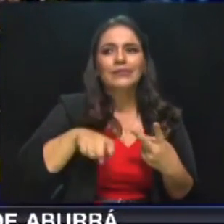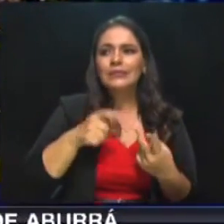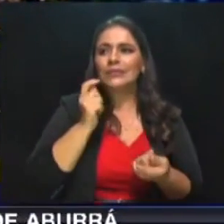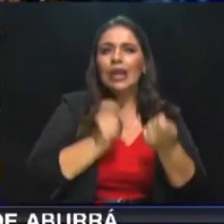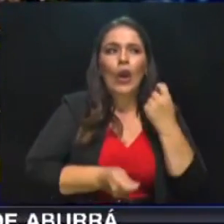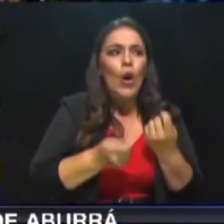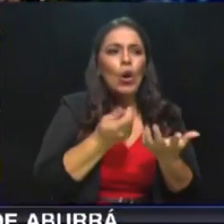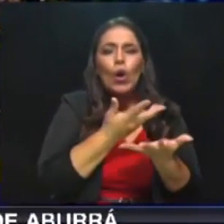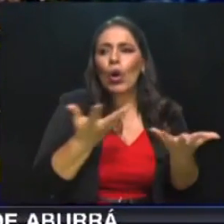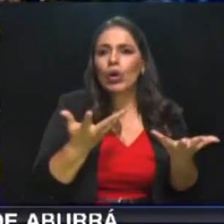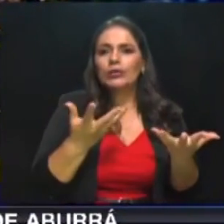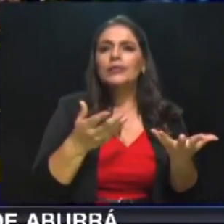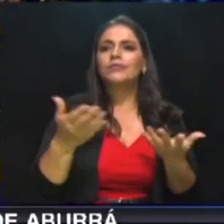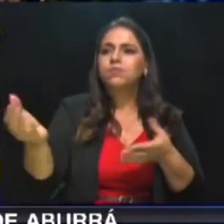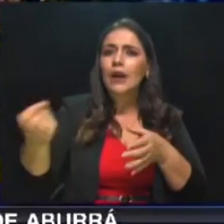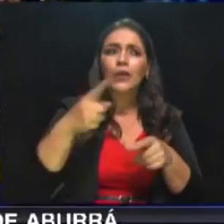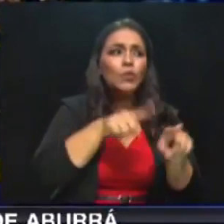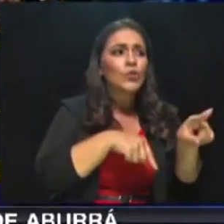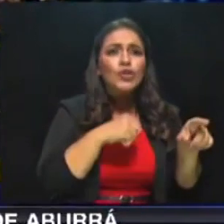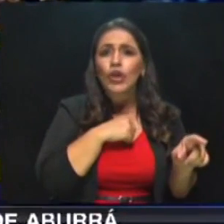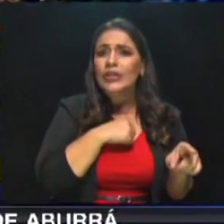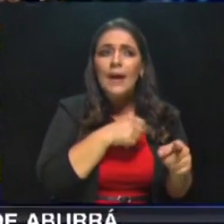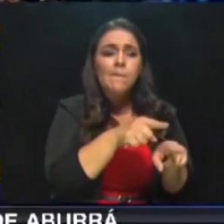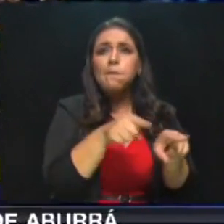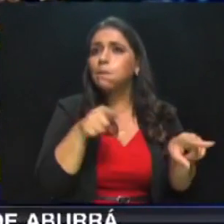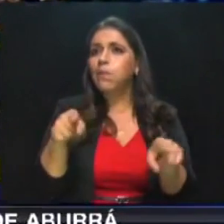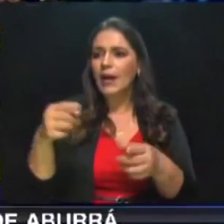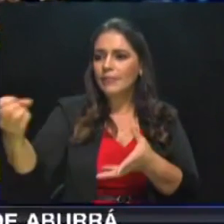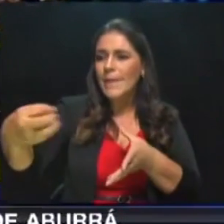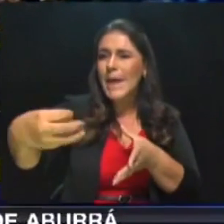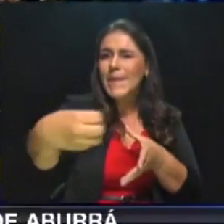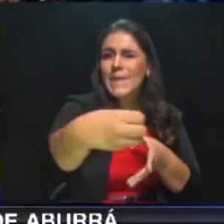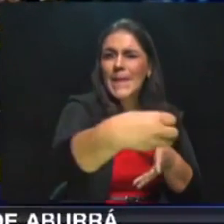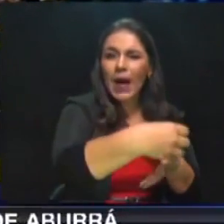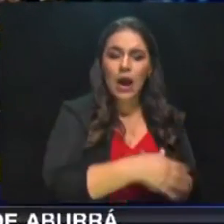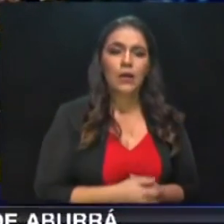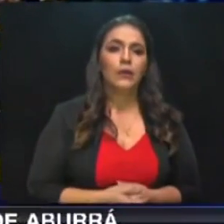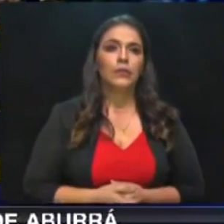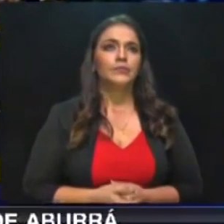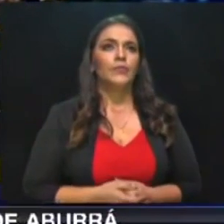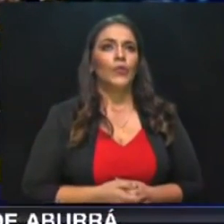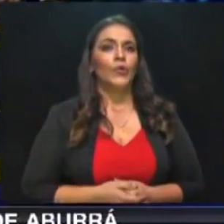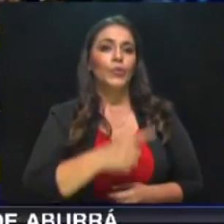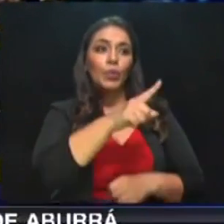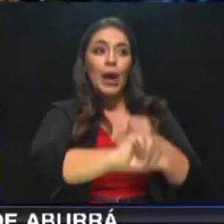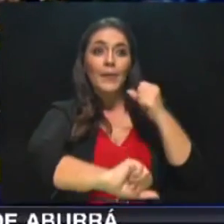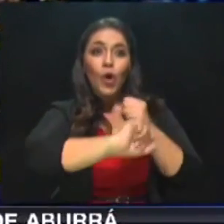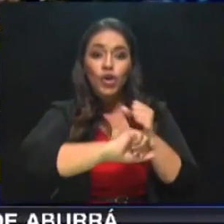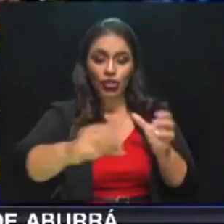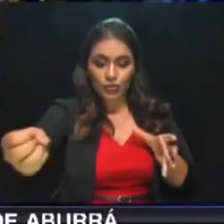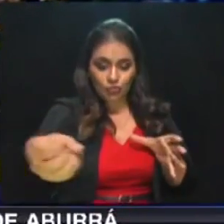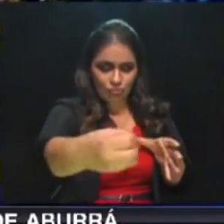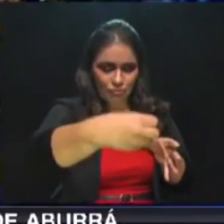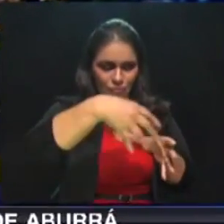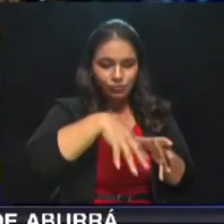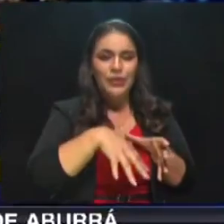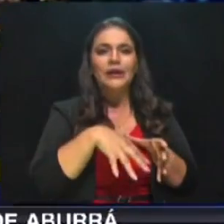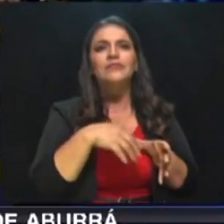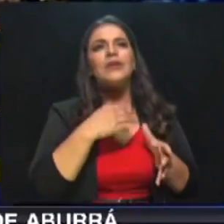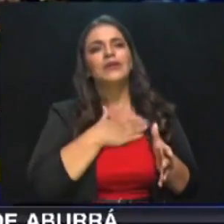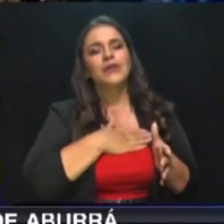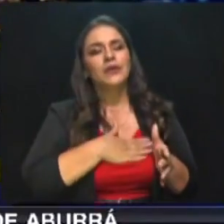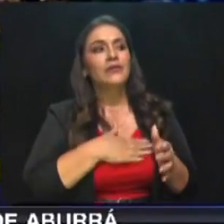visto disminuidos sus ingresos producto de la cuarentena. Estos alimentos y las ayudas recaudadas se entregarán entre